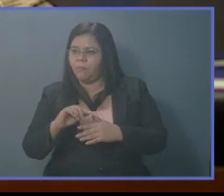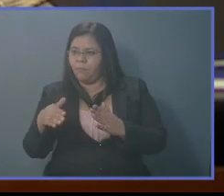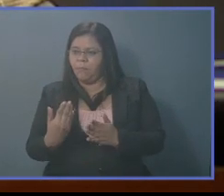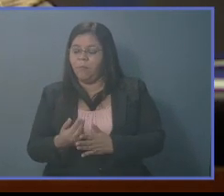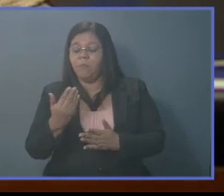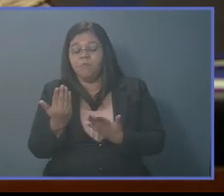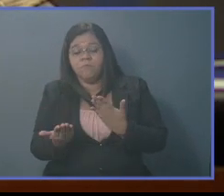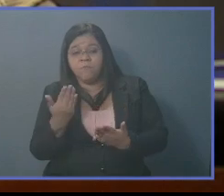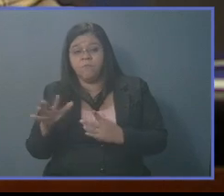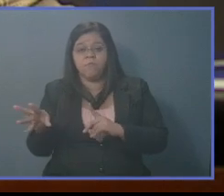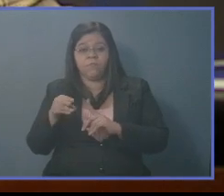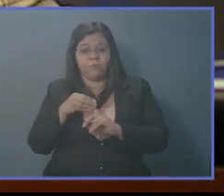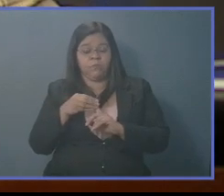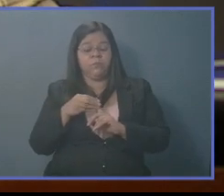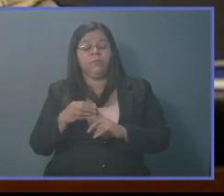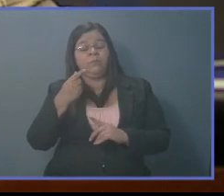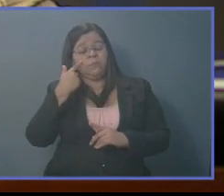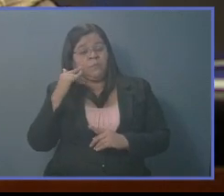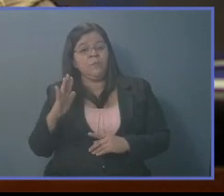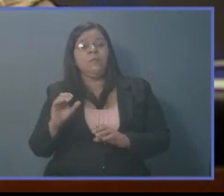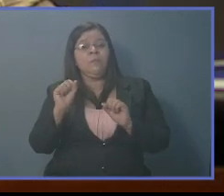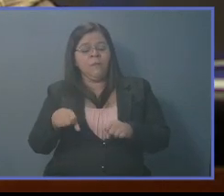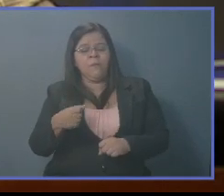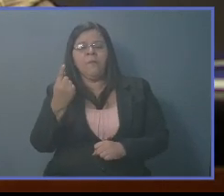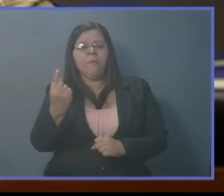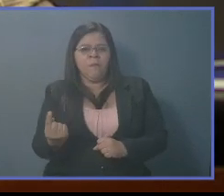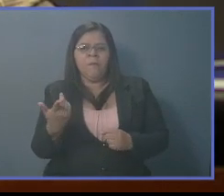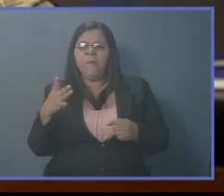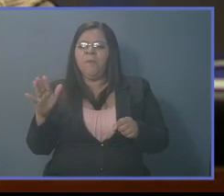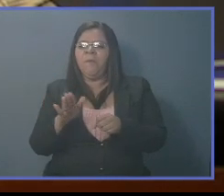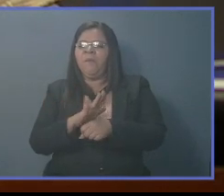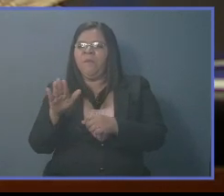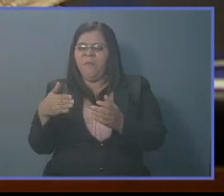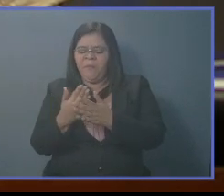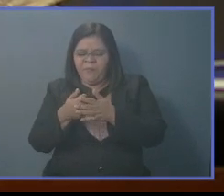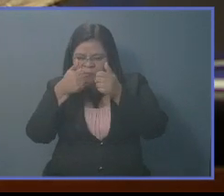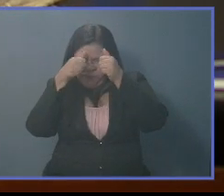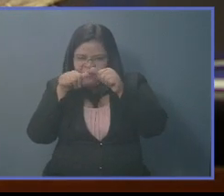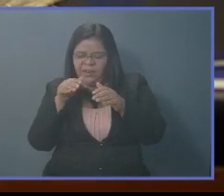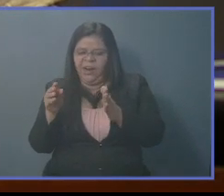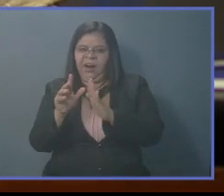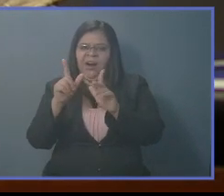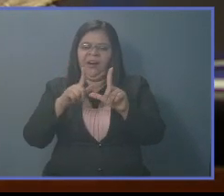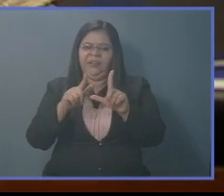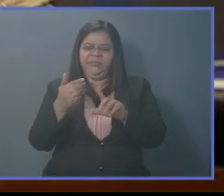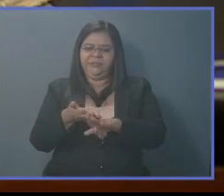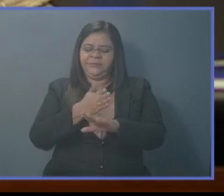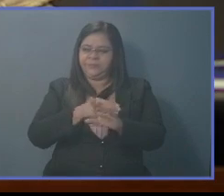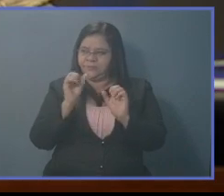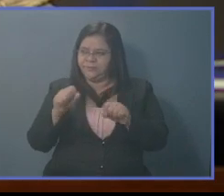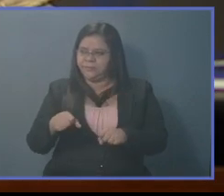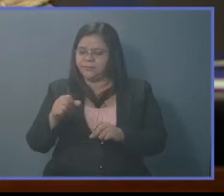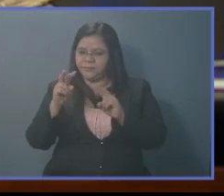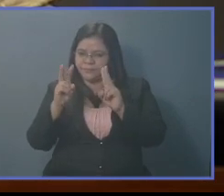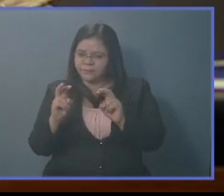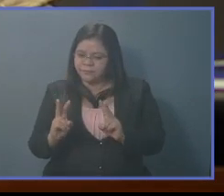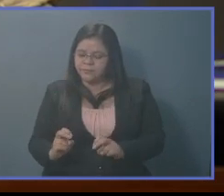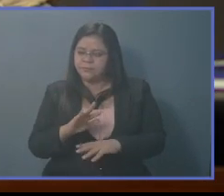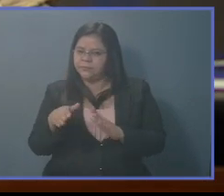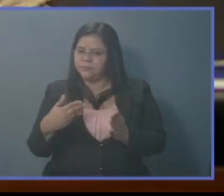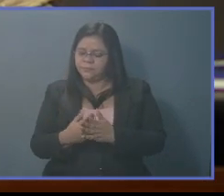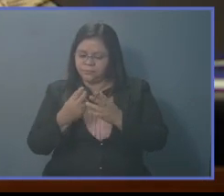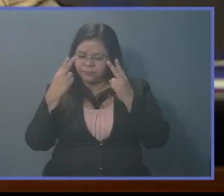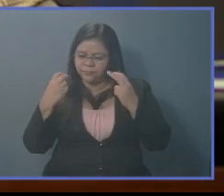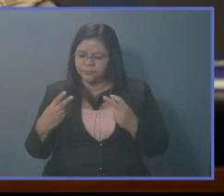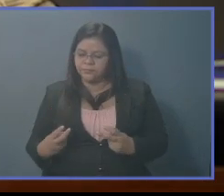contagio. B. Para determinar que la persona reúne algunas de las condiciones indicadas en el literal anterior, deberán realizarse los exámenes médicos